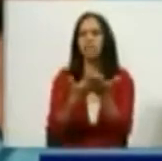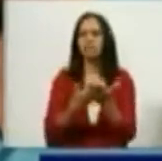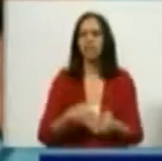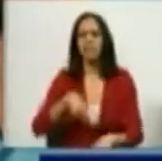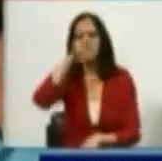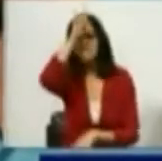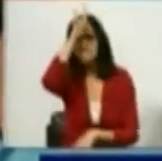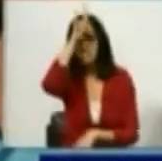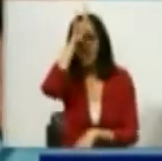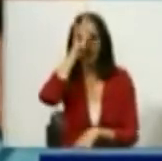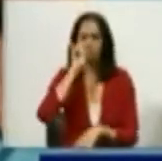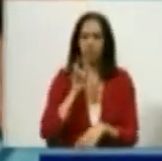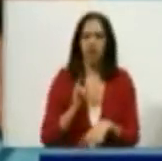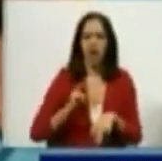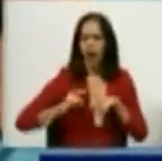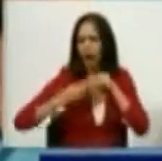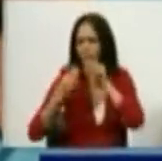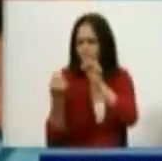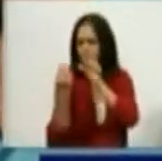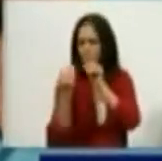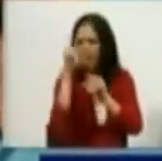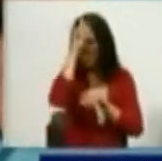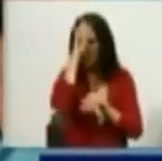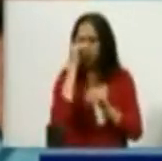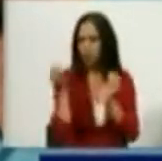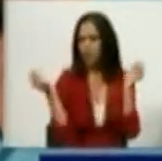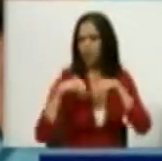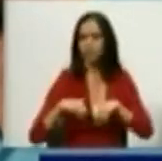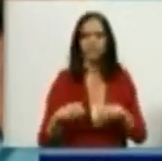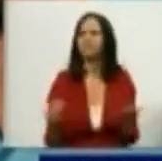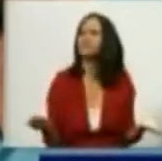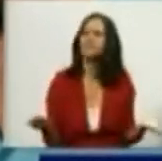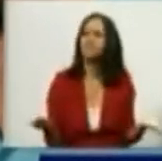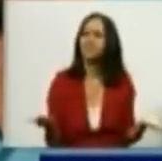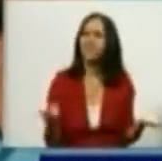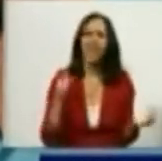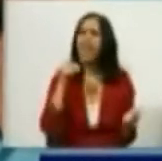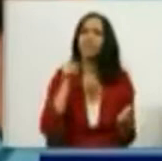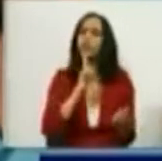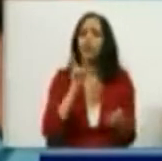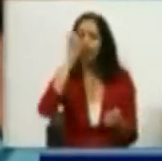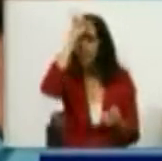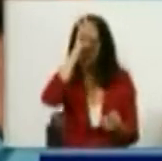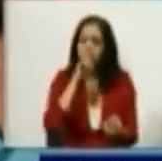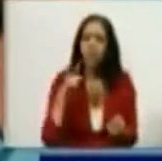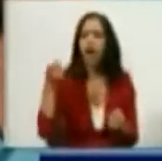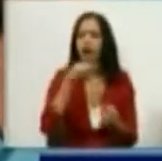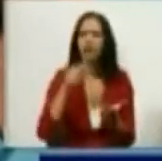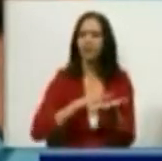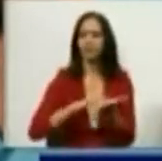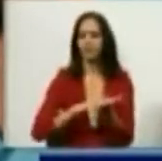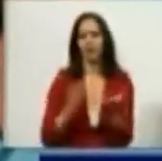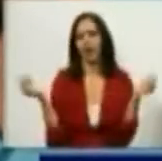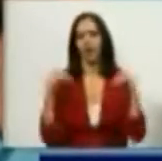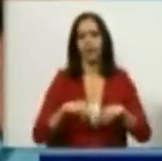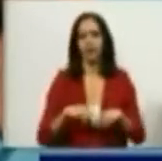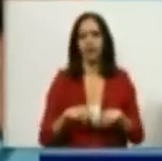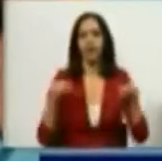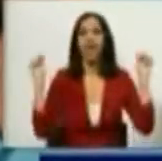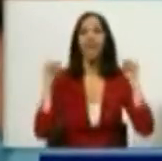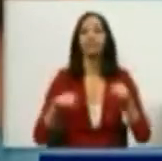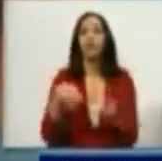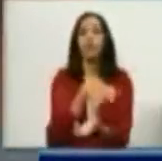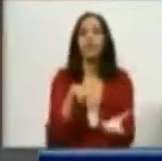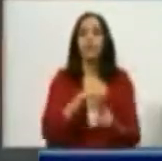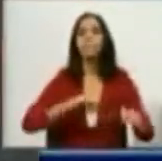con el para una solución pactada Esto no es un asunto de ir al infierno a buscar una solución pactada esto es un problema